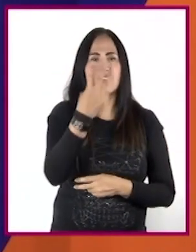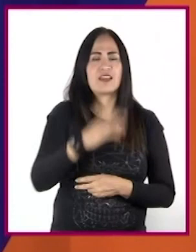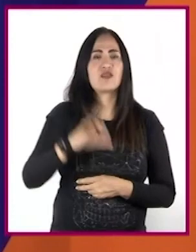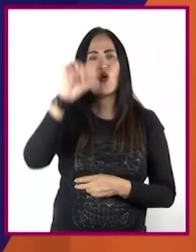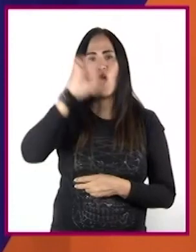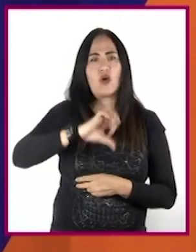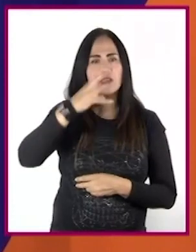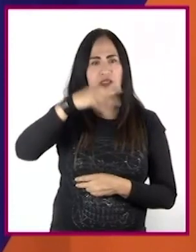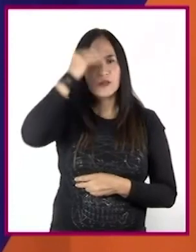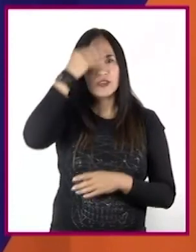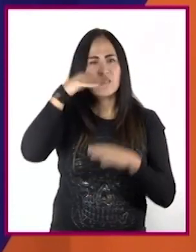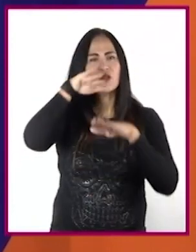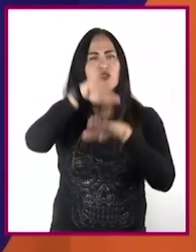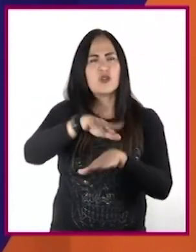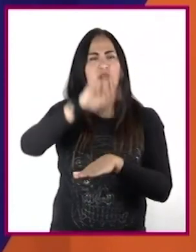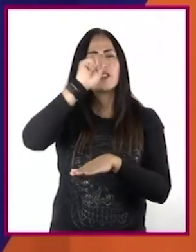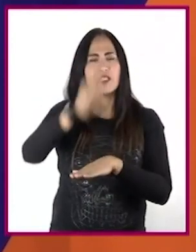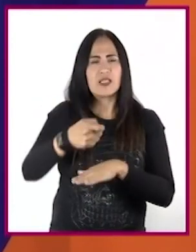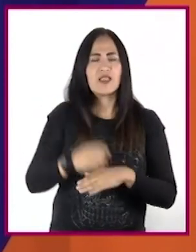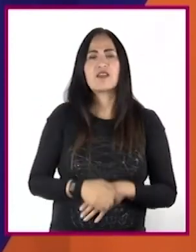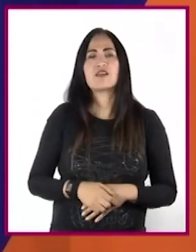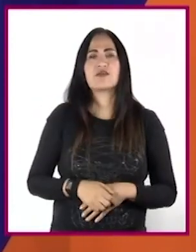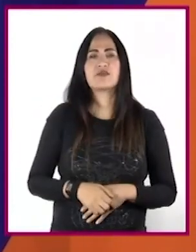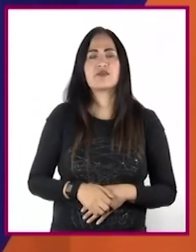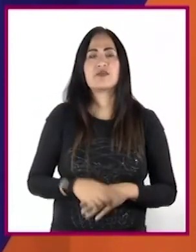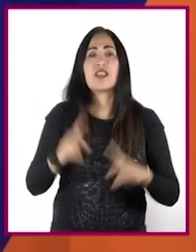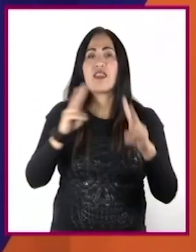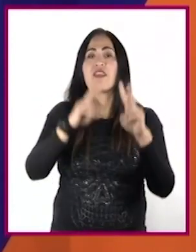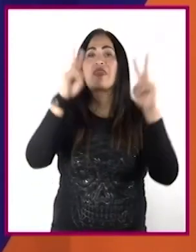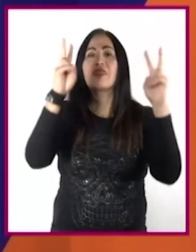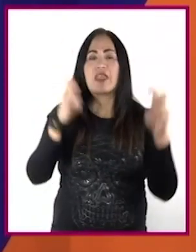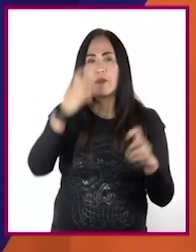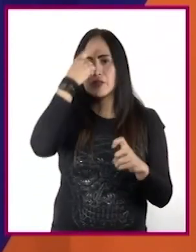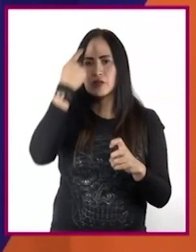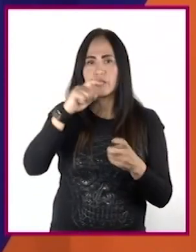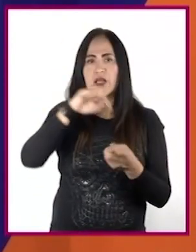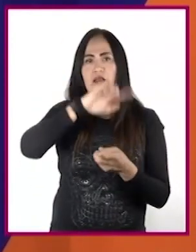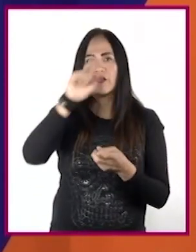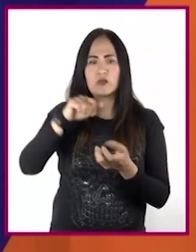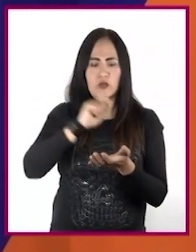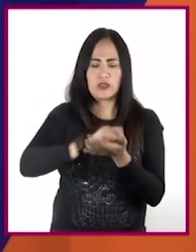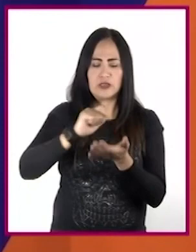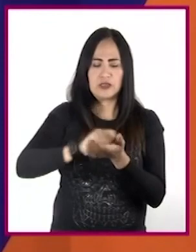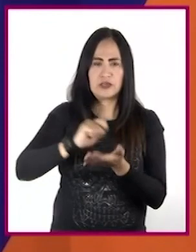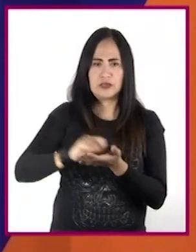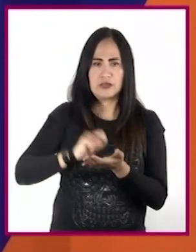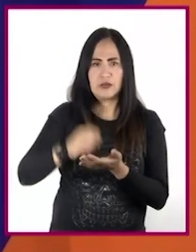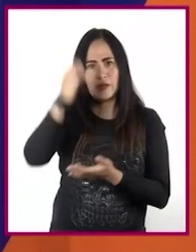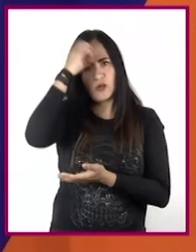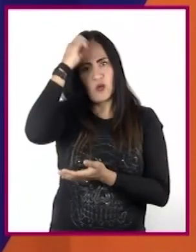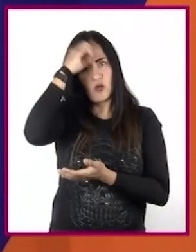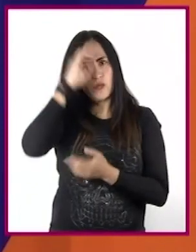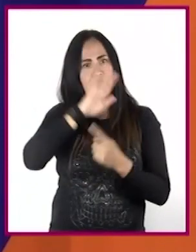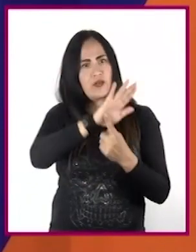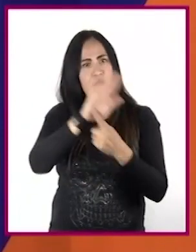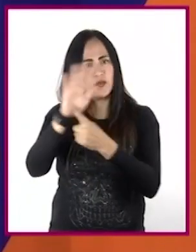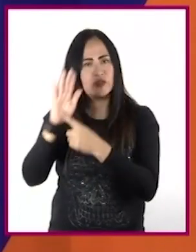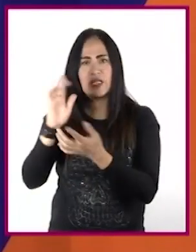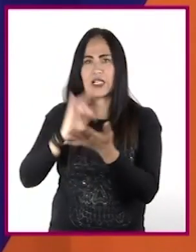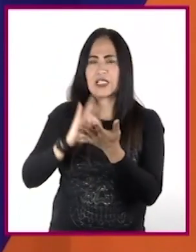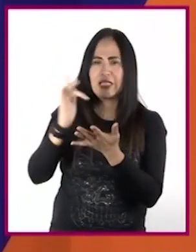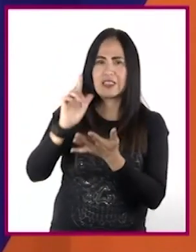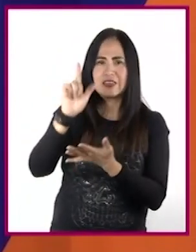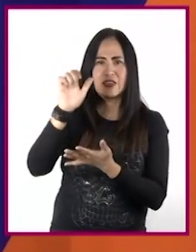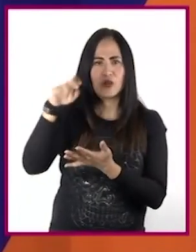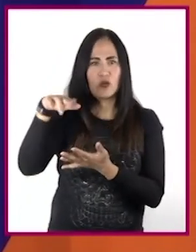aprendido sobre cómo utilizar adecuadamente temas para opinar. Manifestamos nuestro agradecimiento a Luna